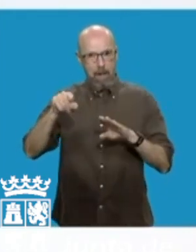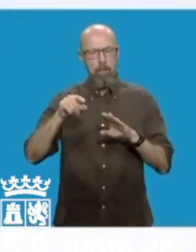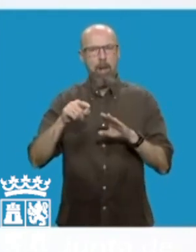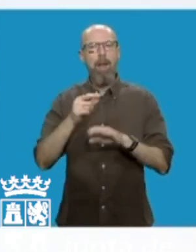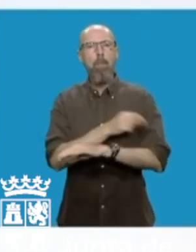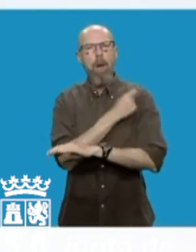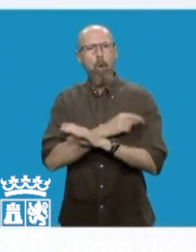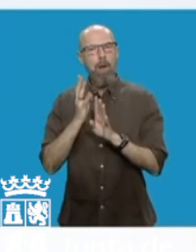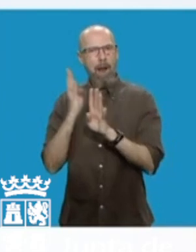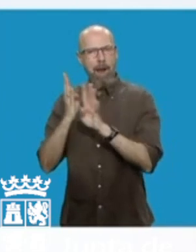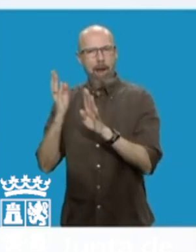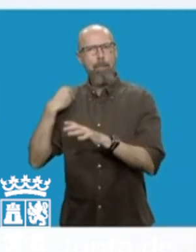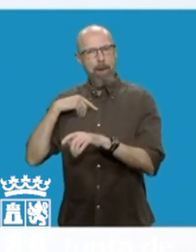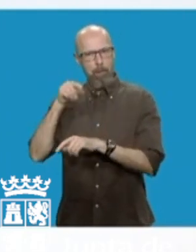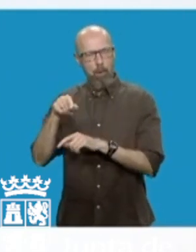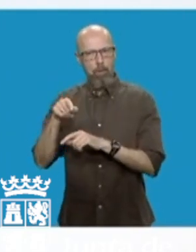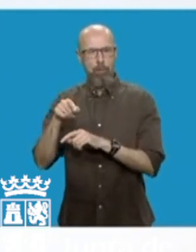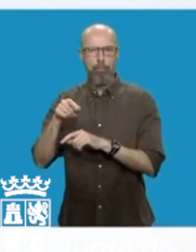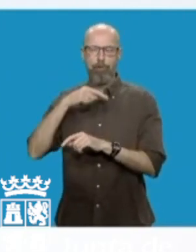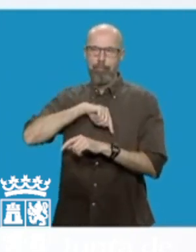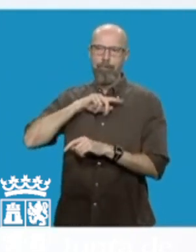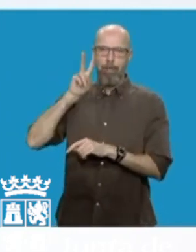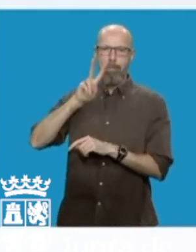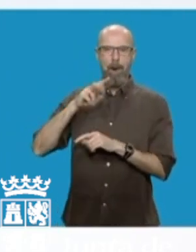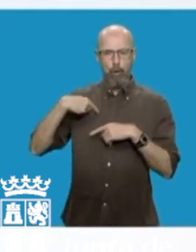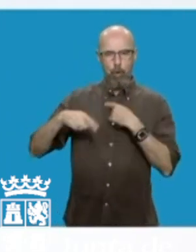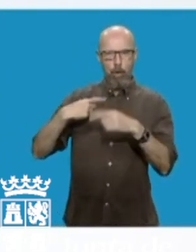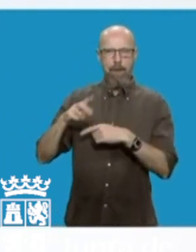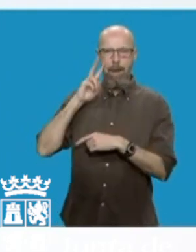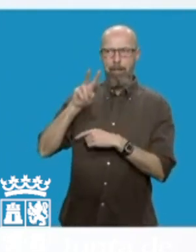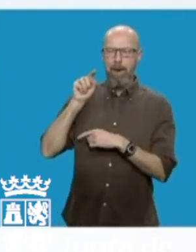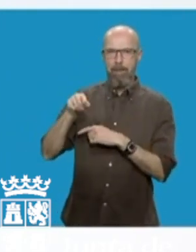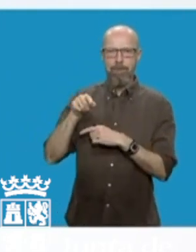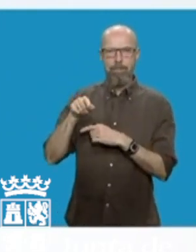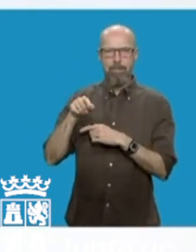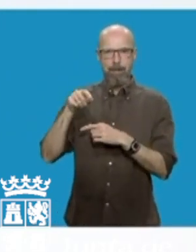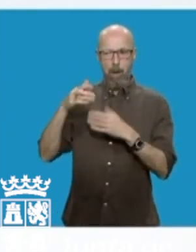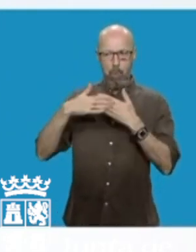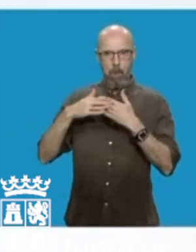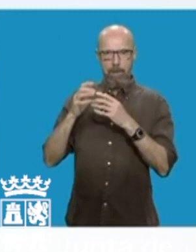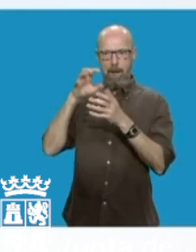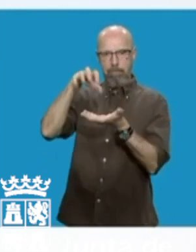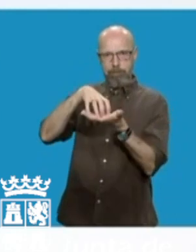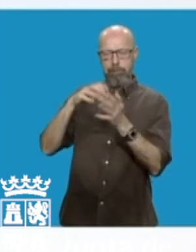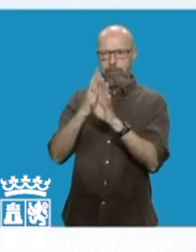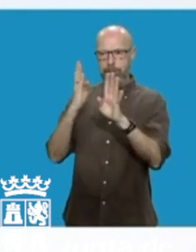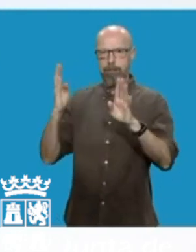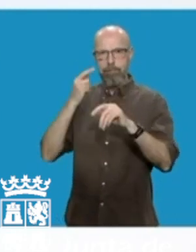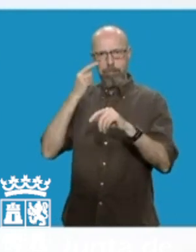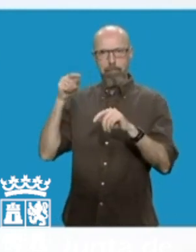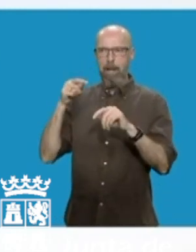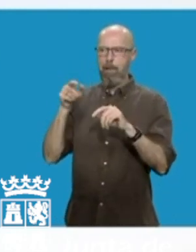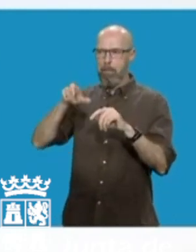masiva. Es una alegría, la verdad, y una satisfacción ver cada día que pasa uno por la puerta del Centro Cultural Miguel Delibes a todos estos ciudadanos